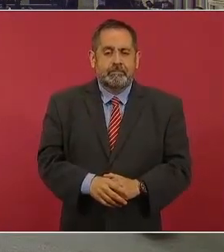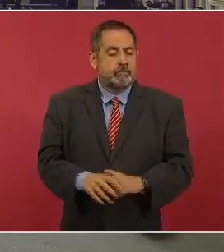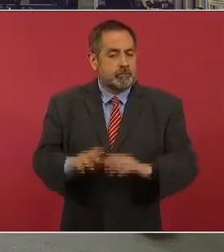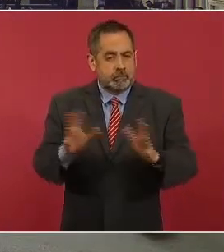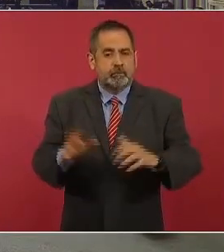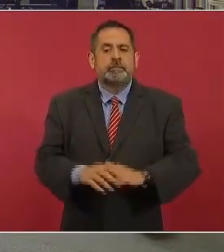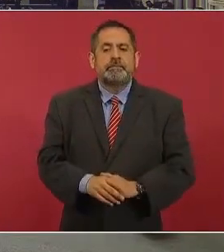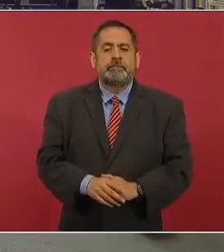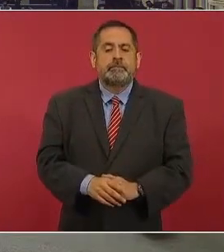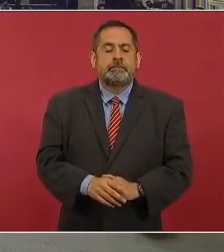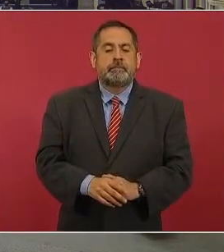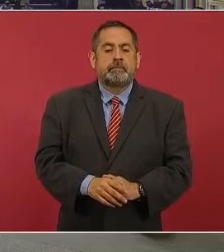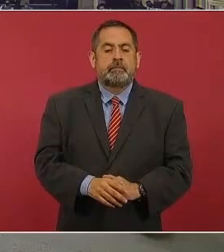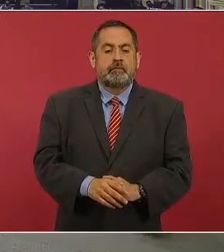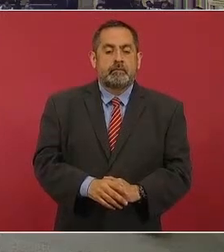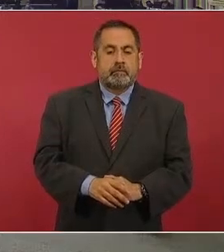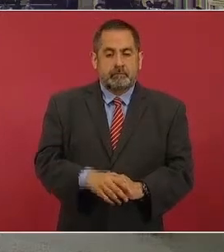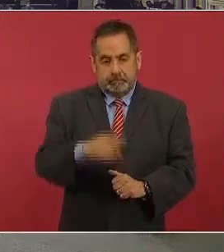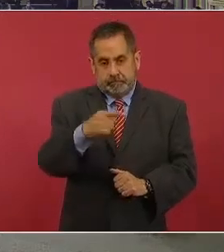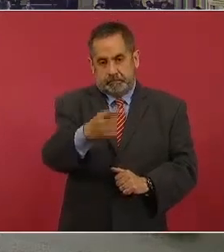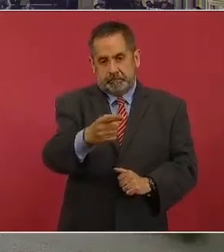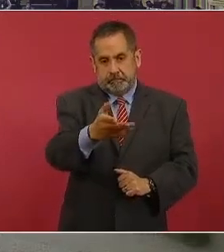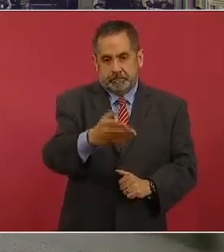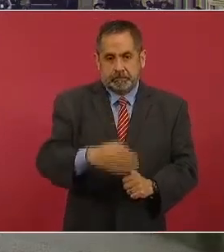Bueno, vamos con Sara.